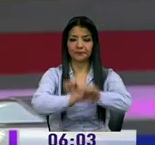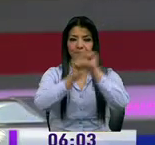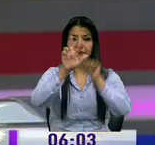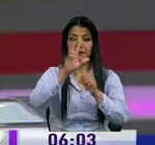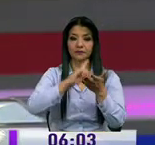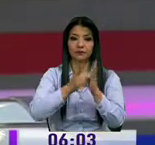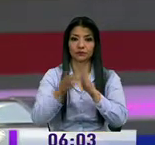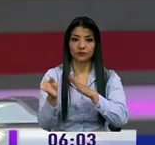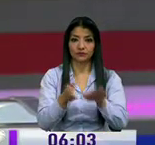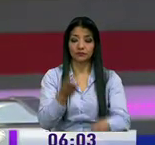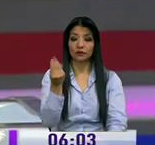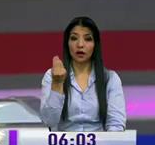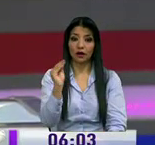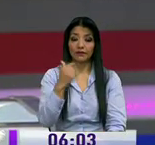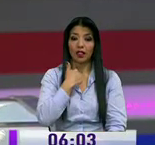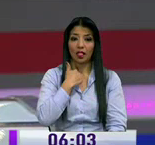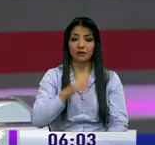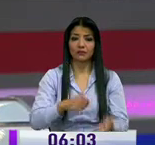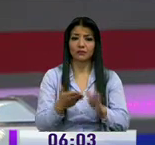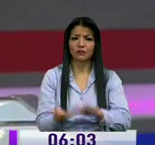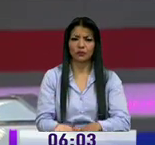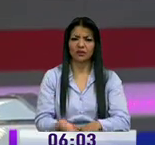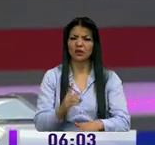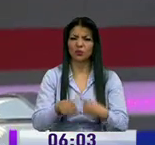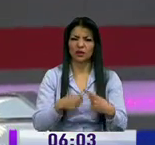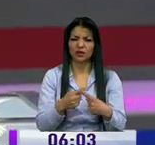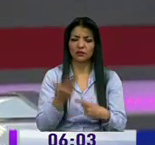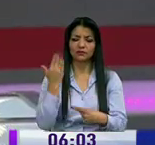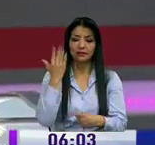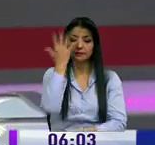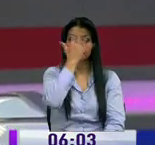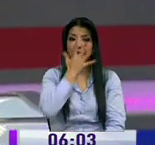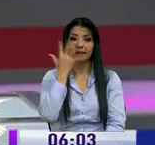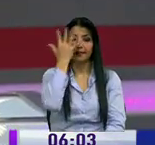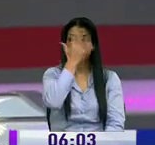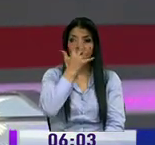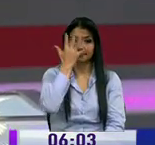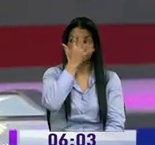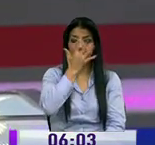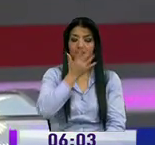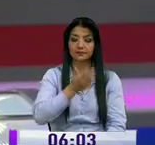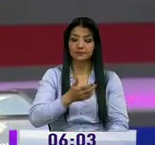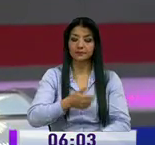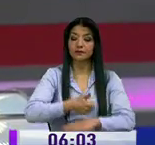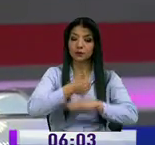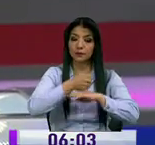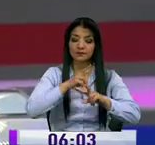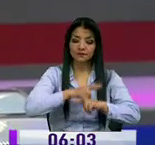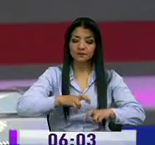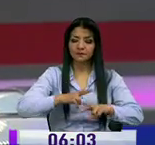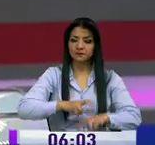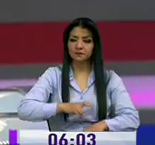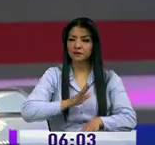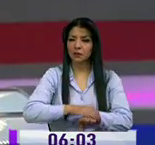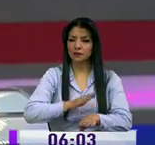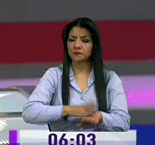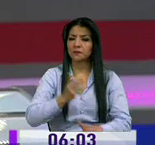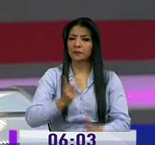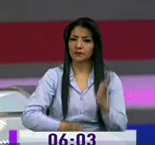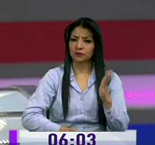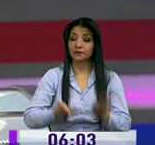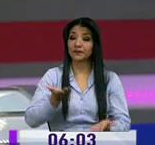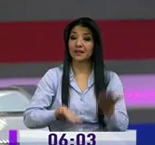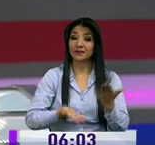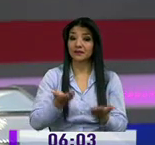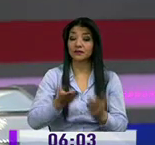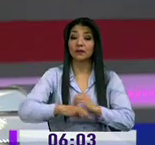6:03 de la mañana, un joven fue asesinado a plena luz del día. Esto pasó en la ciudad de Esmeraldas. La policía investiga los móviles de este crimen. La hipótesis más fuerte es que se trató de